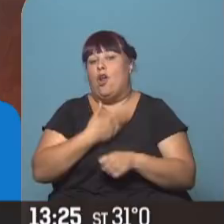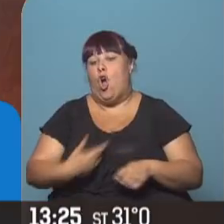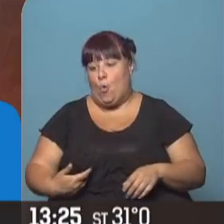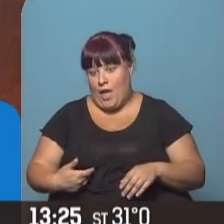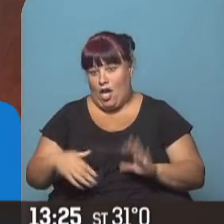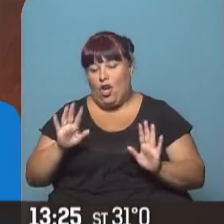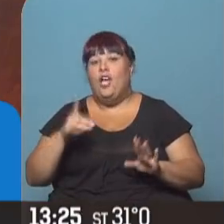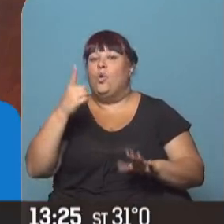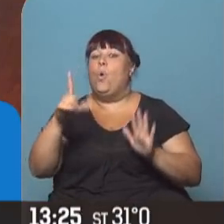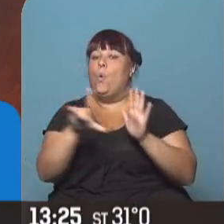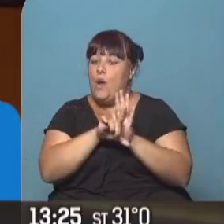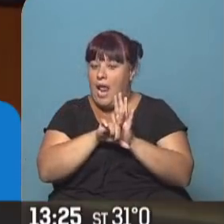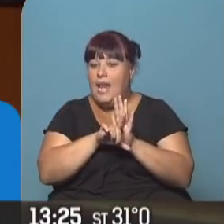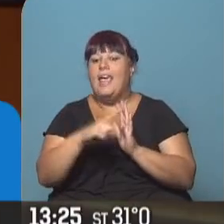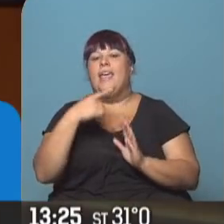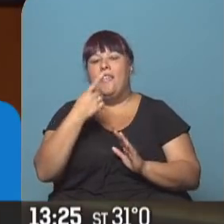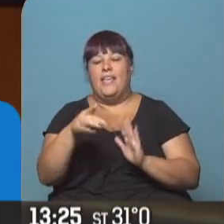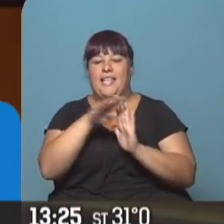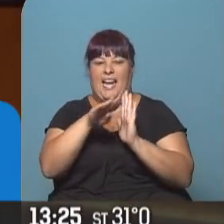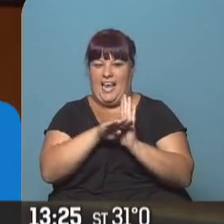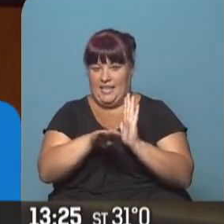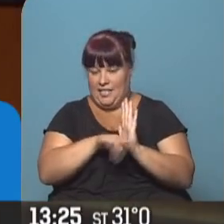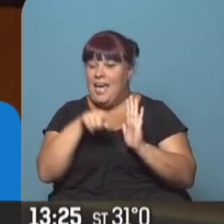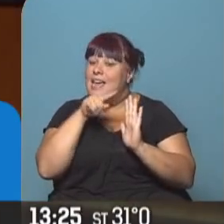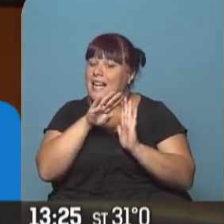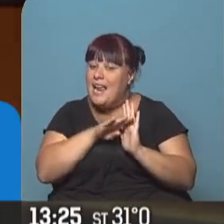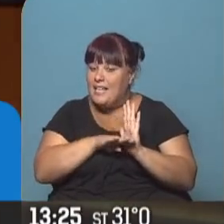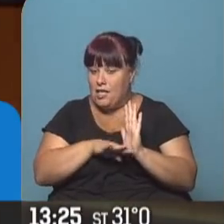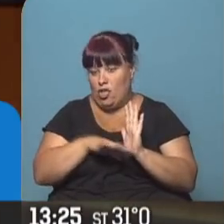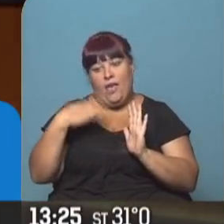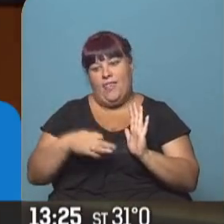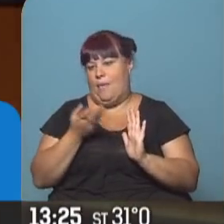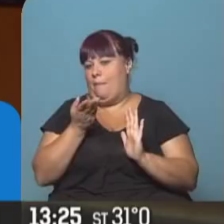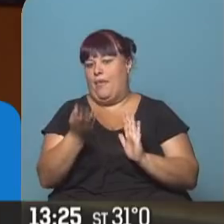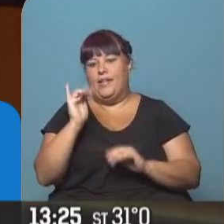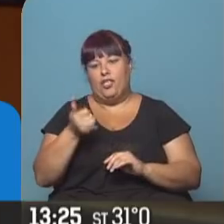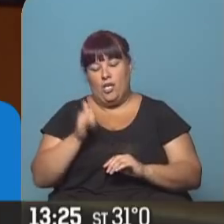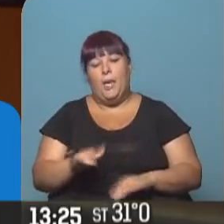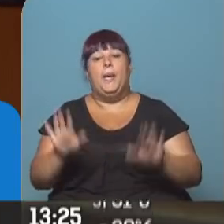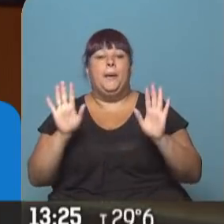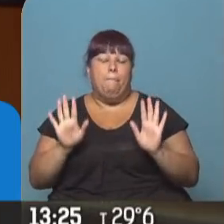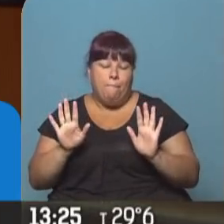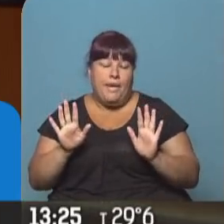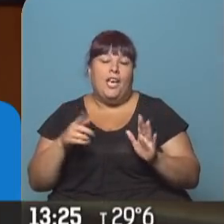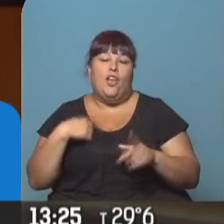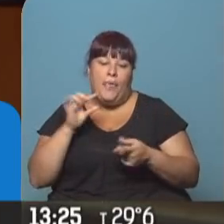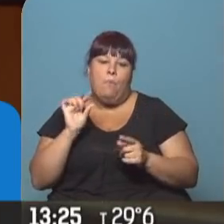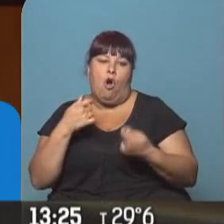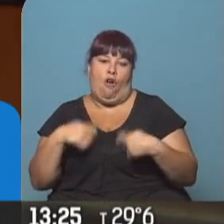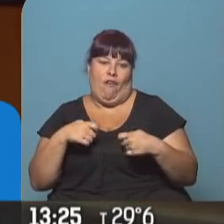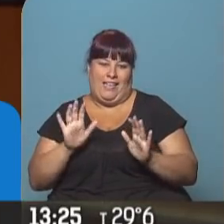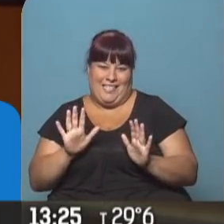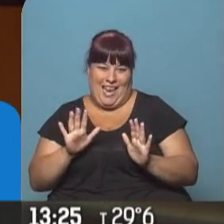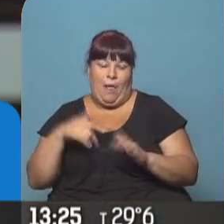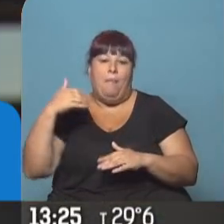Entonces, hay una ley que pide requisitos. Esos requisitos los tenemos que exigir. Ahora, nosotros tenemos que flexibilizar para que en